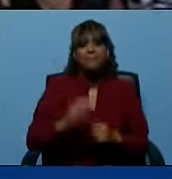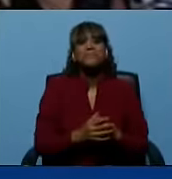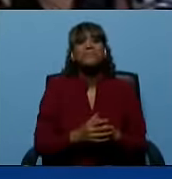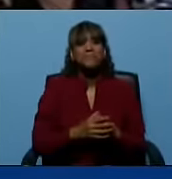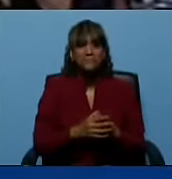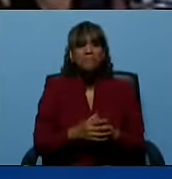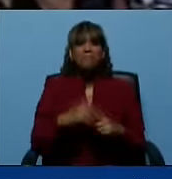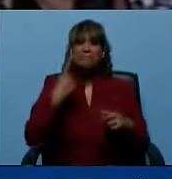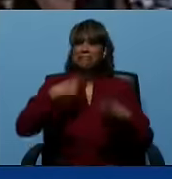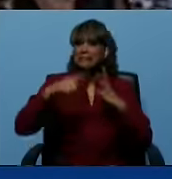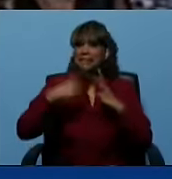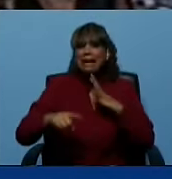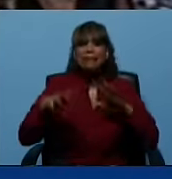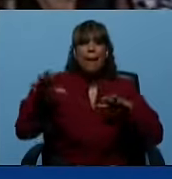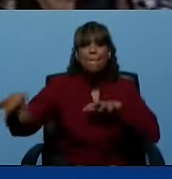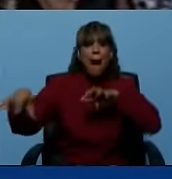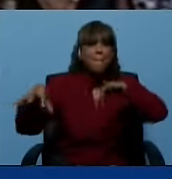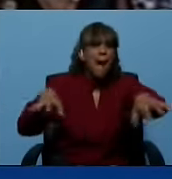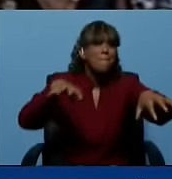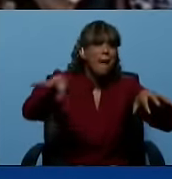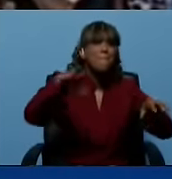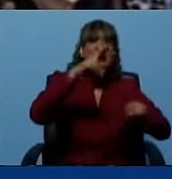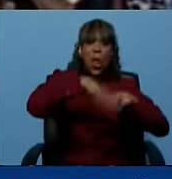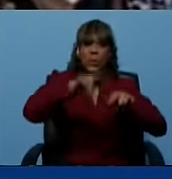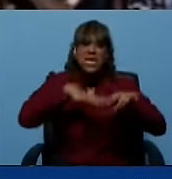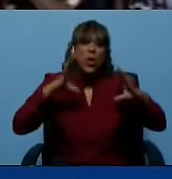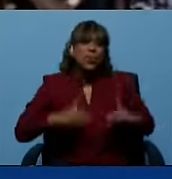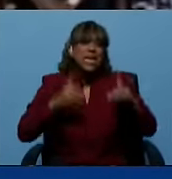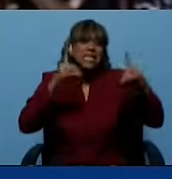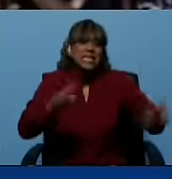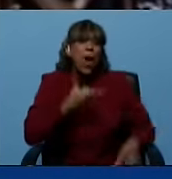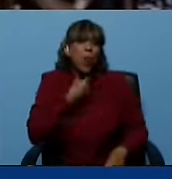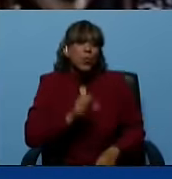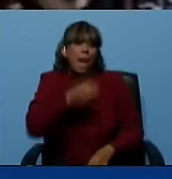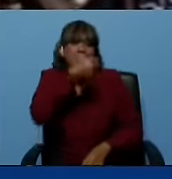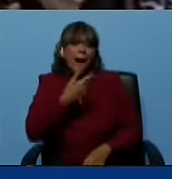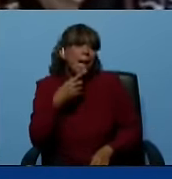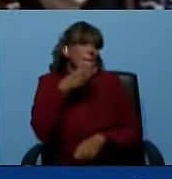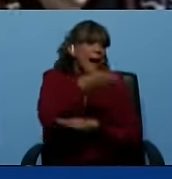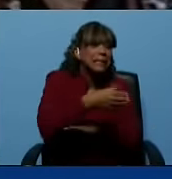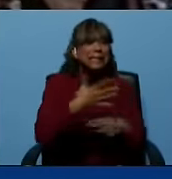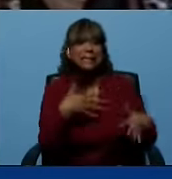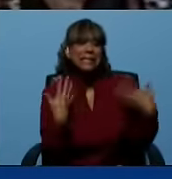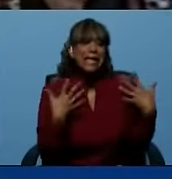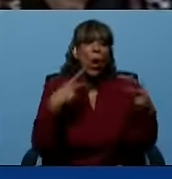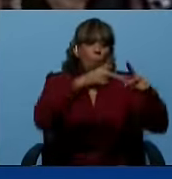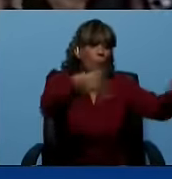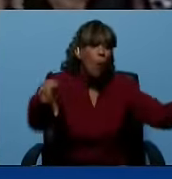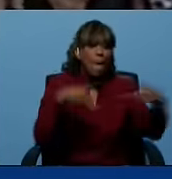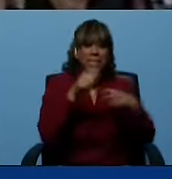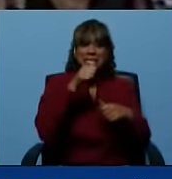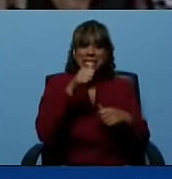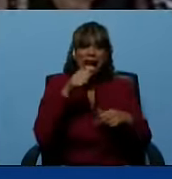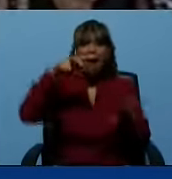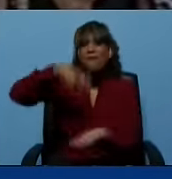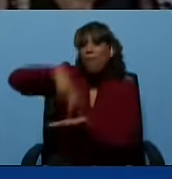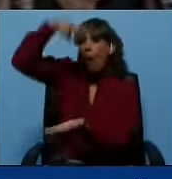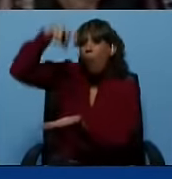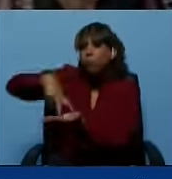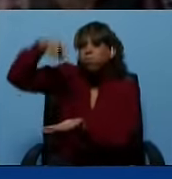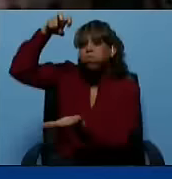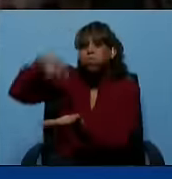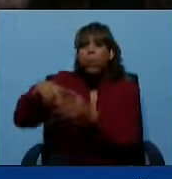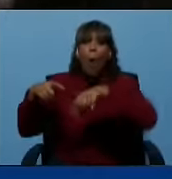Tenemos diferentes estaciones para que los niños y las niñas de la patria se recreen, como las piscinas, colchones